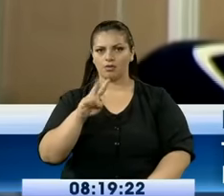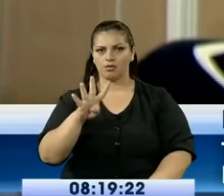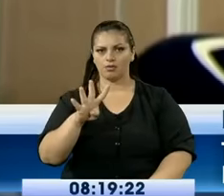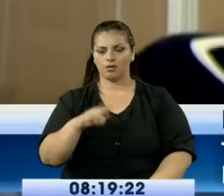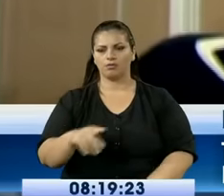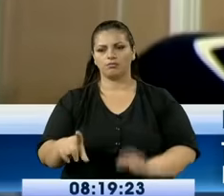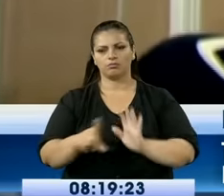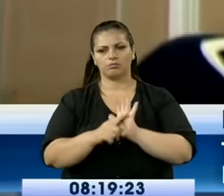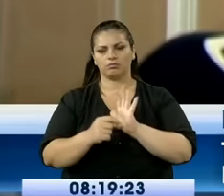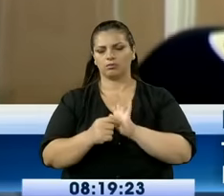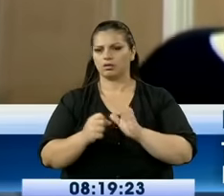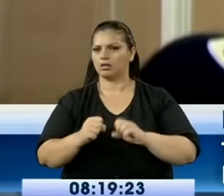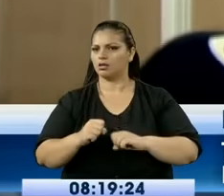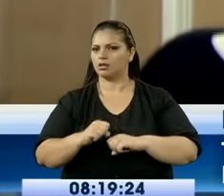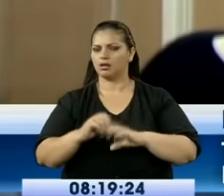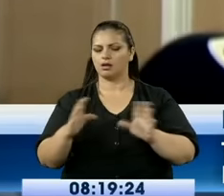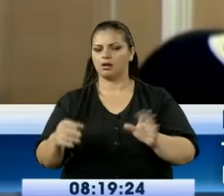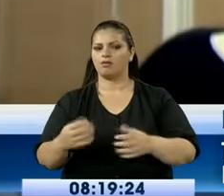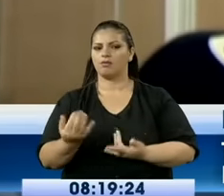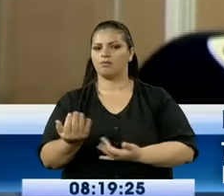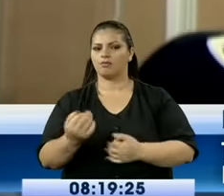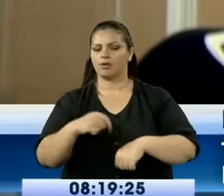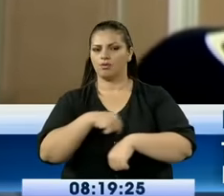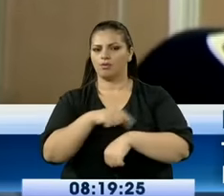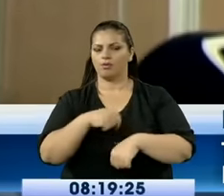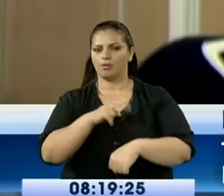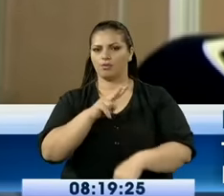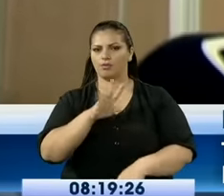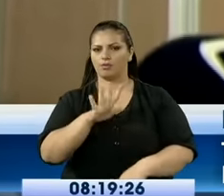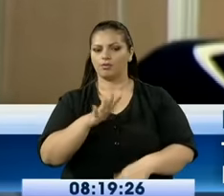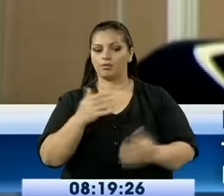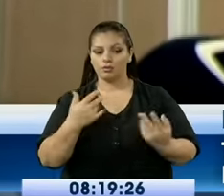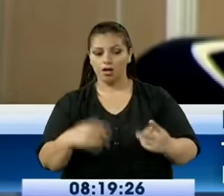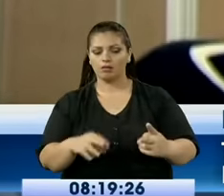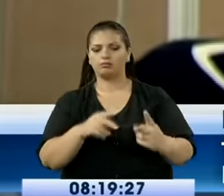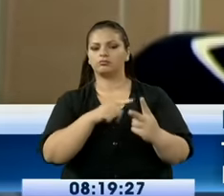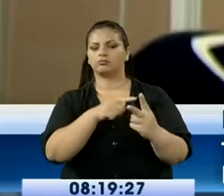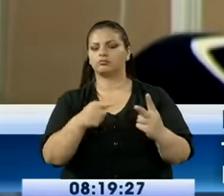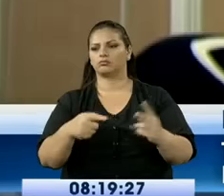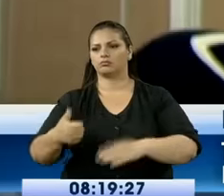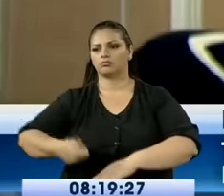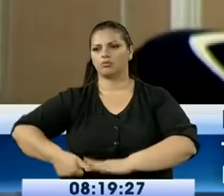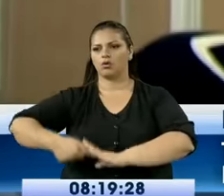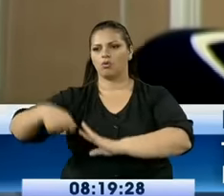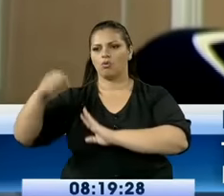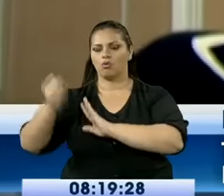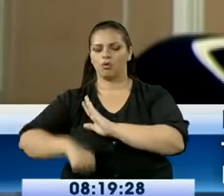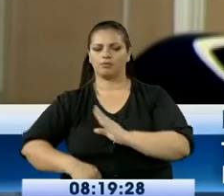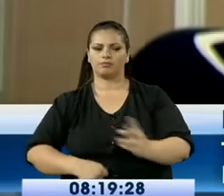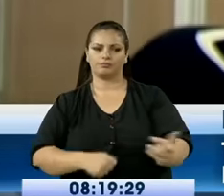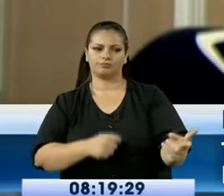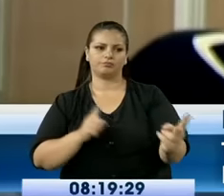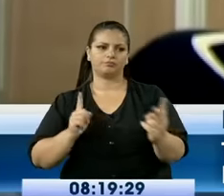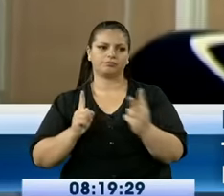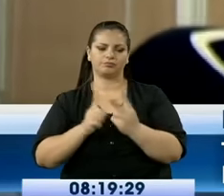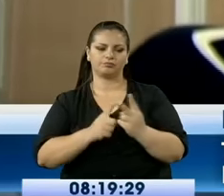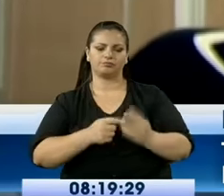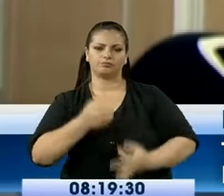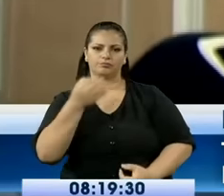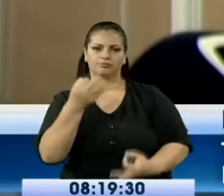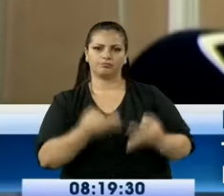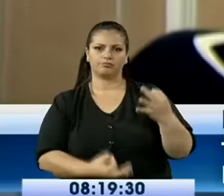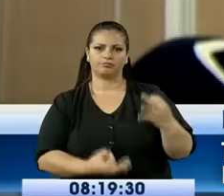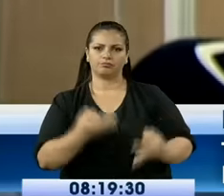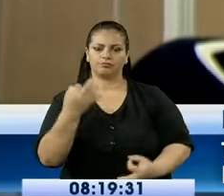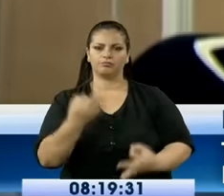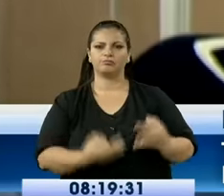se realizará una audiencia de calificación de flagrancia y en ese momento el juez de garantías